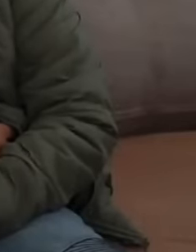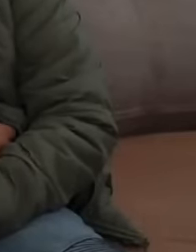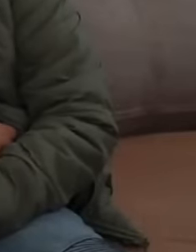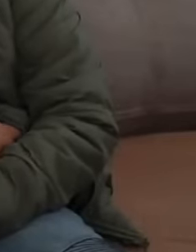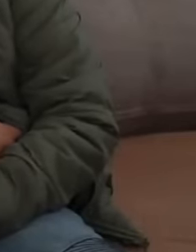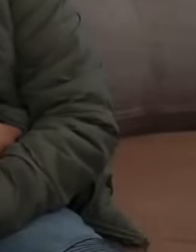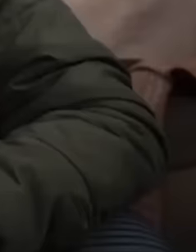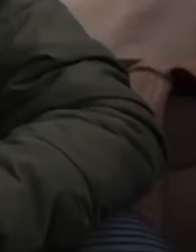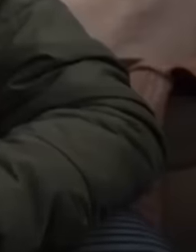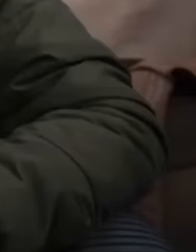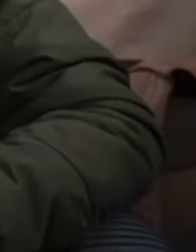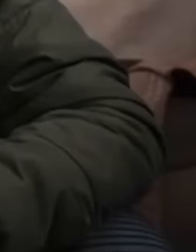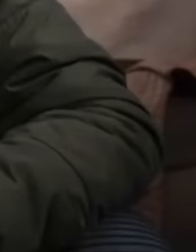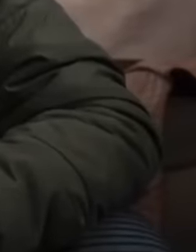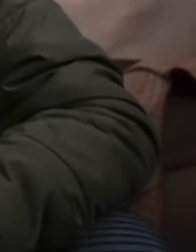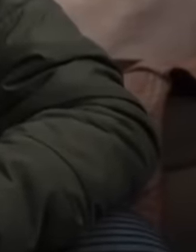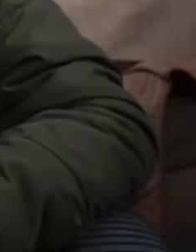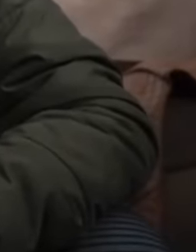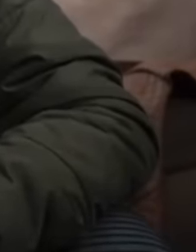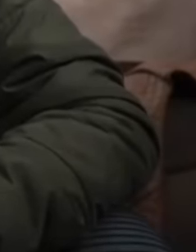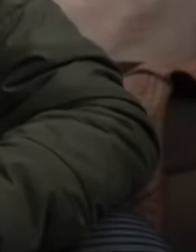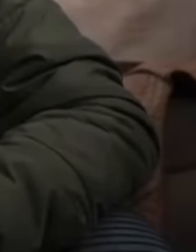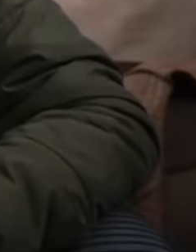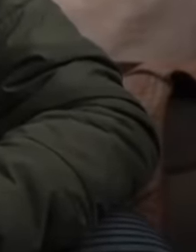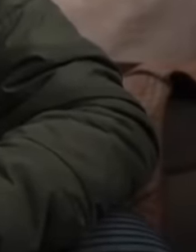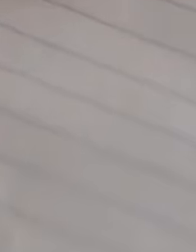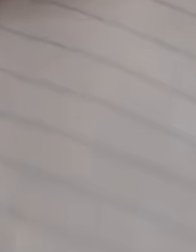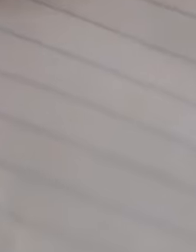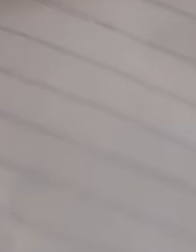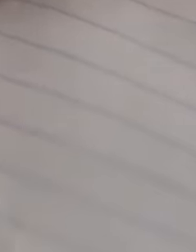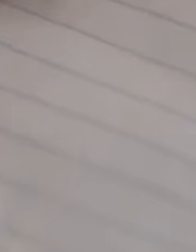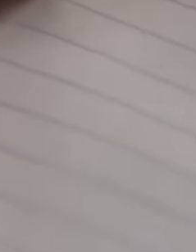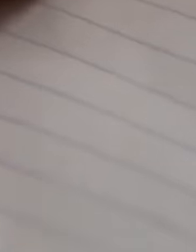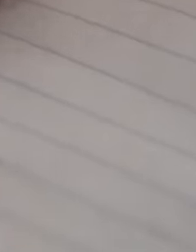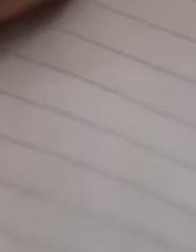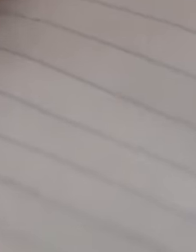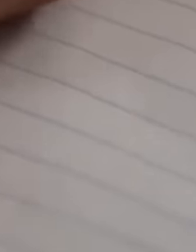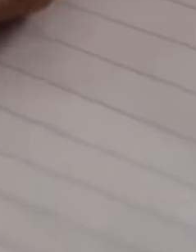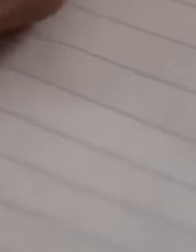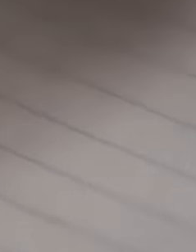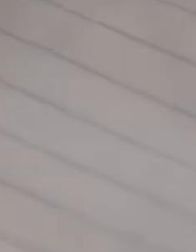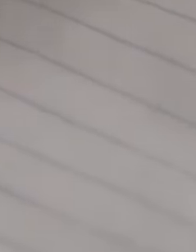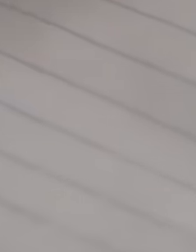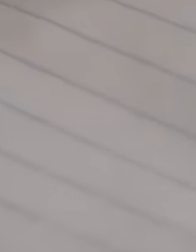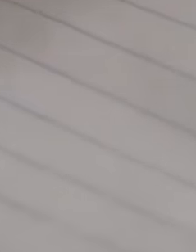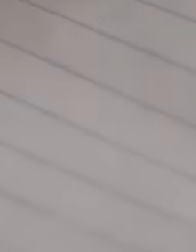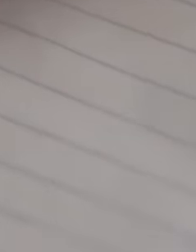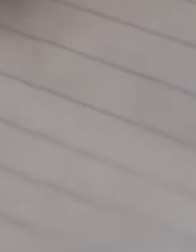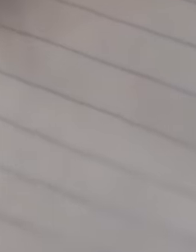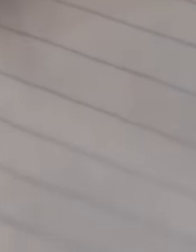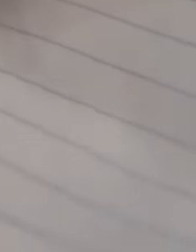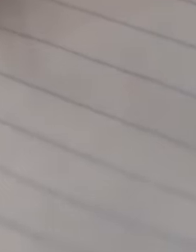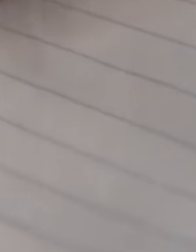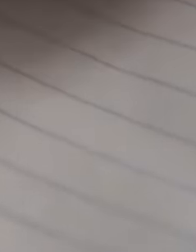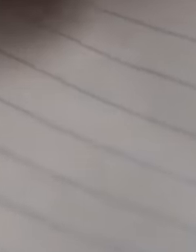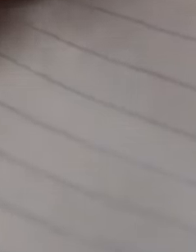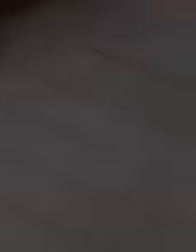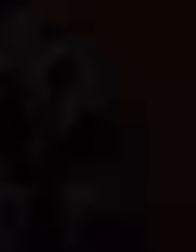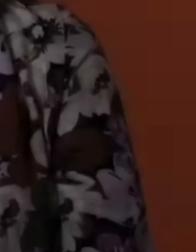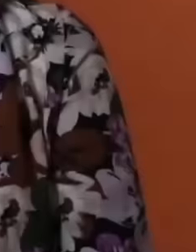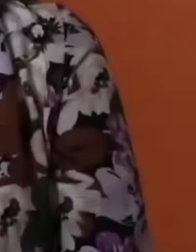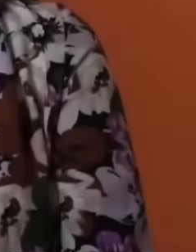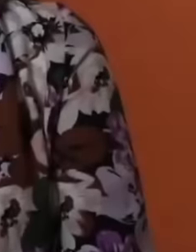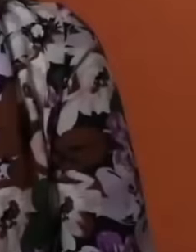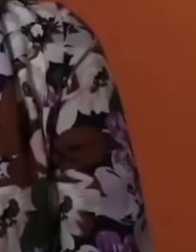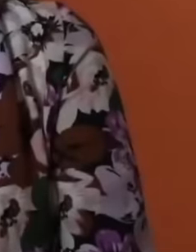alcaldía Iztapalapa. Siempre supe que estuve preparado para algún día dar el grito de independencia en mi casa.